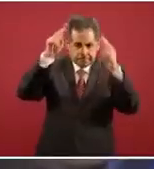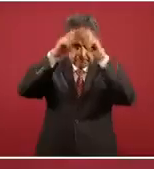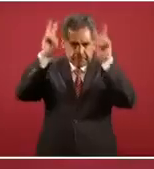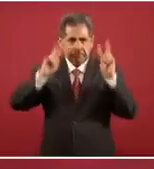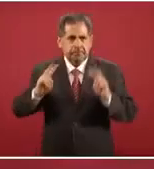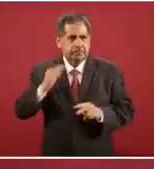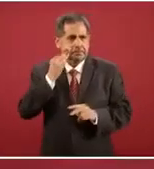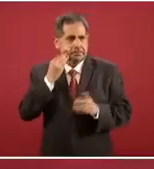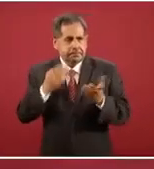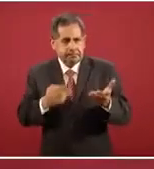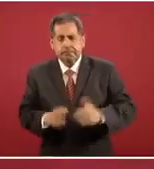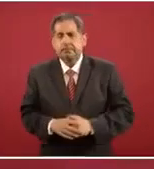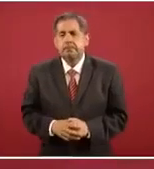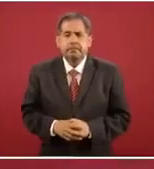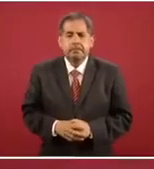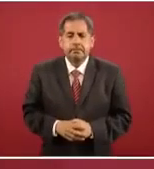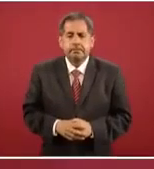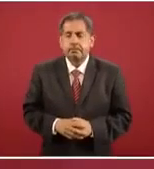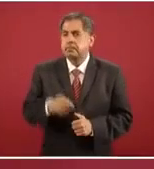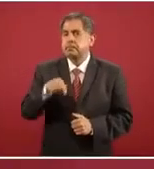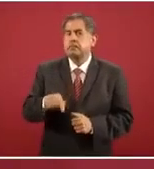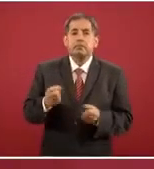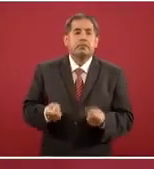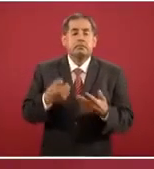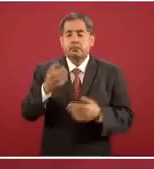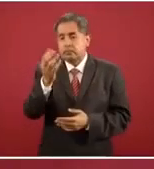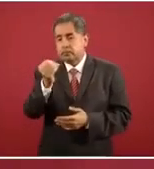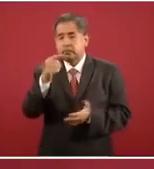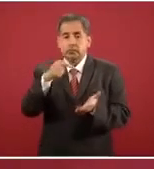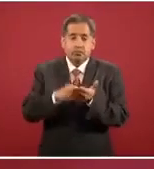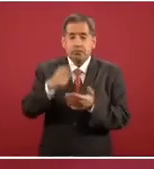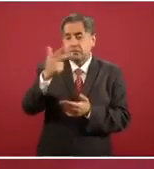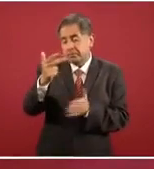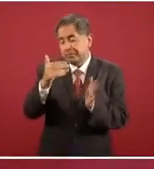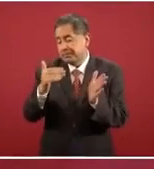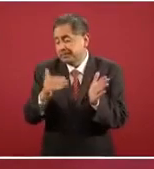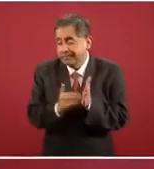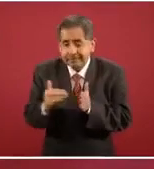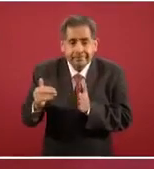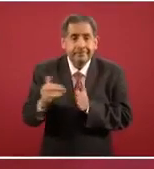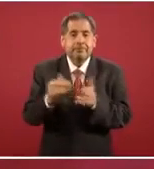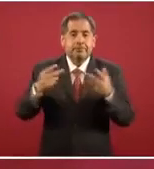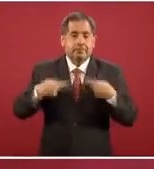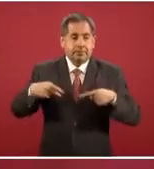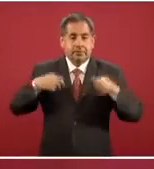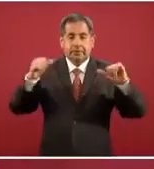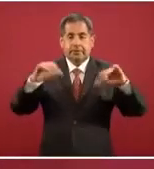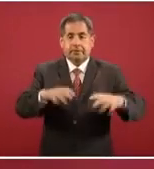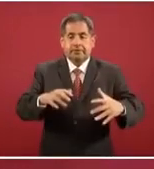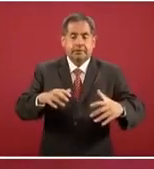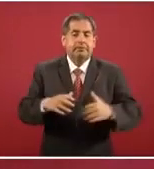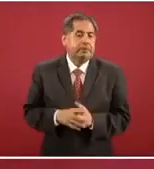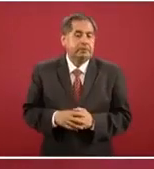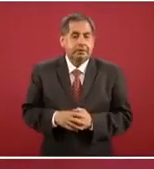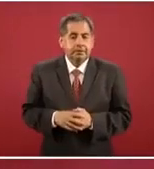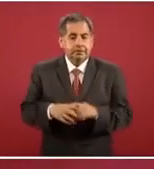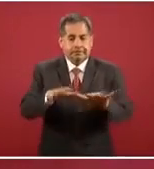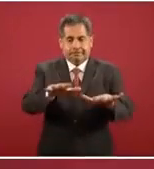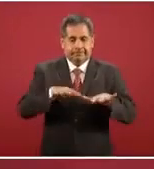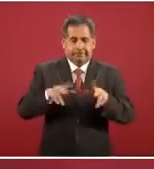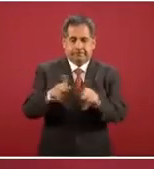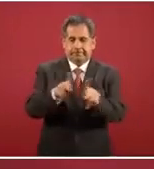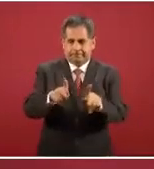tenemos una afluencia de 9.8 millones de personas al atrio y las calles